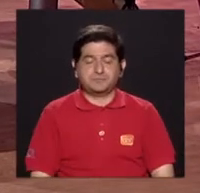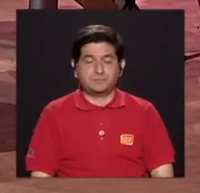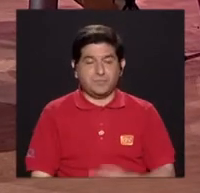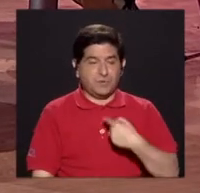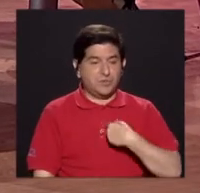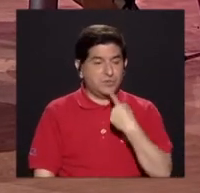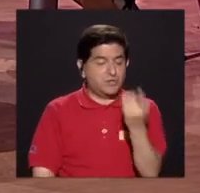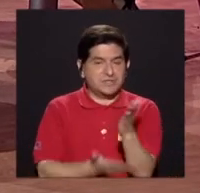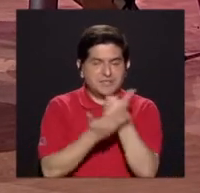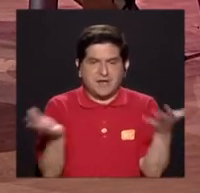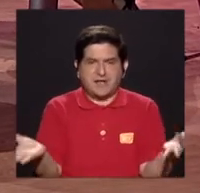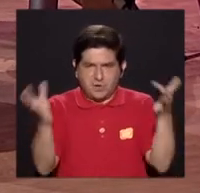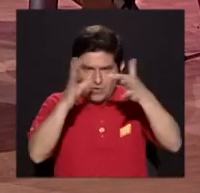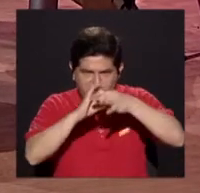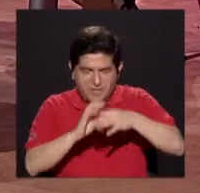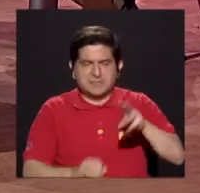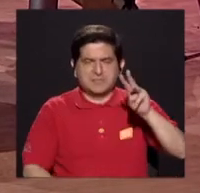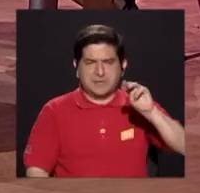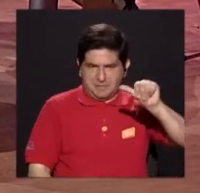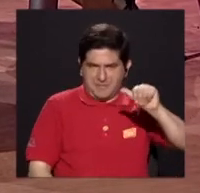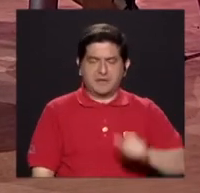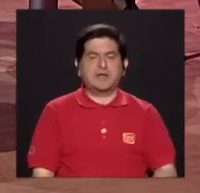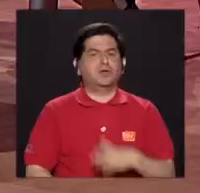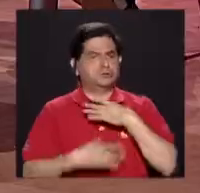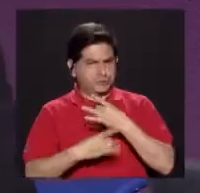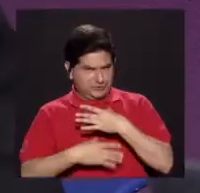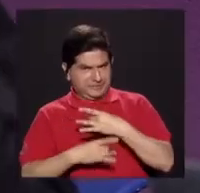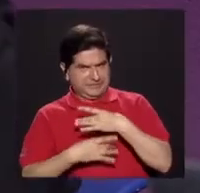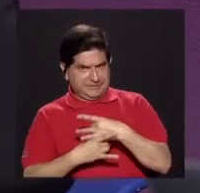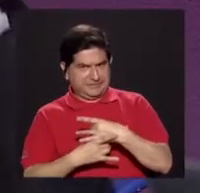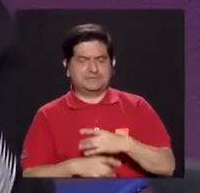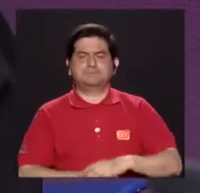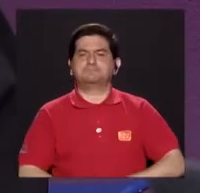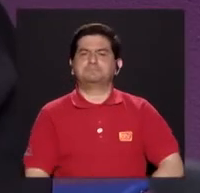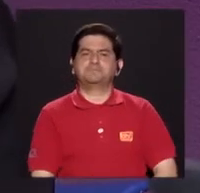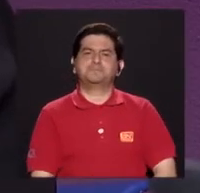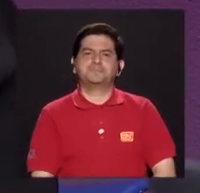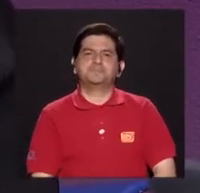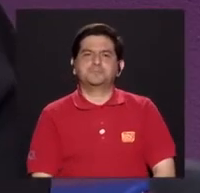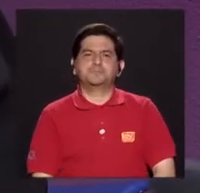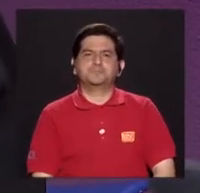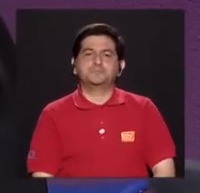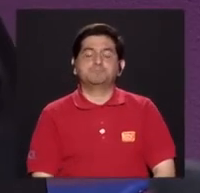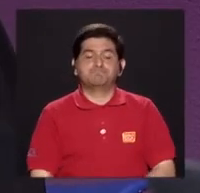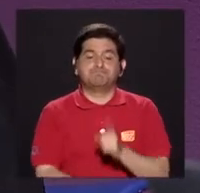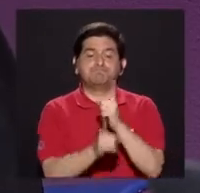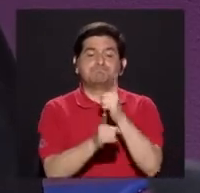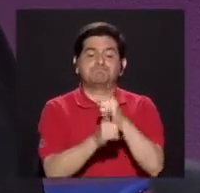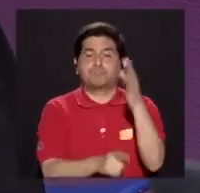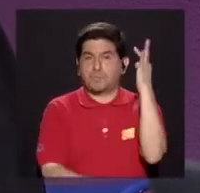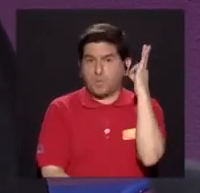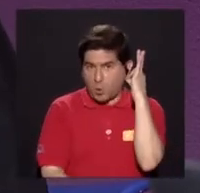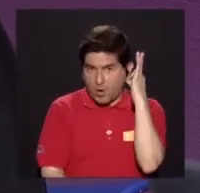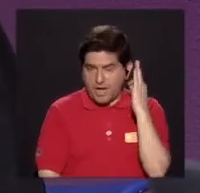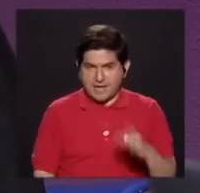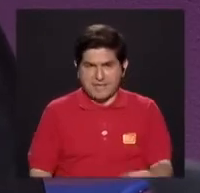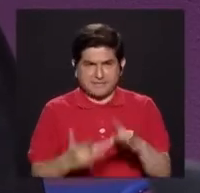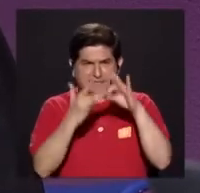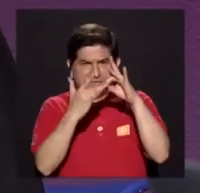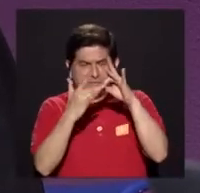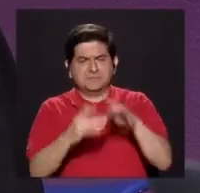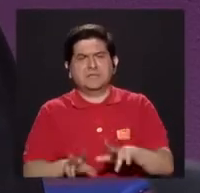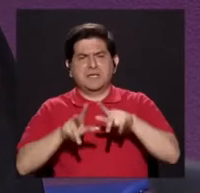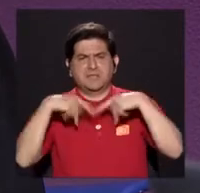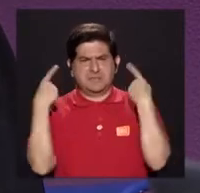decir algo en relación con lo que dice María, que me parece muy interesante. Y es que... En efecto, las mujeres, sobre todo las de los